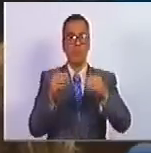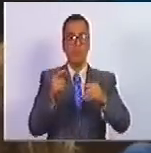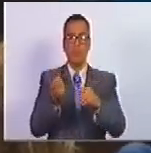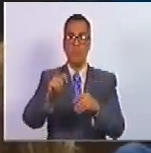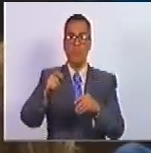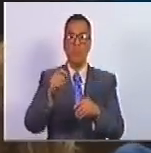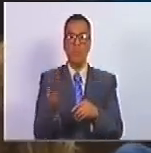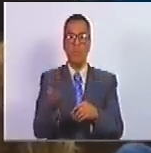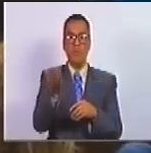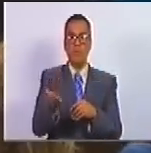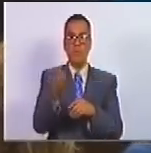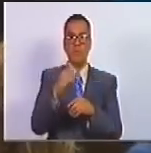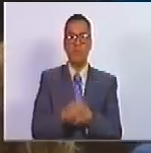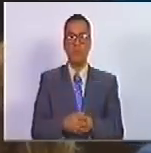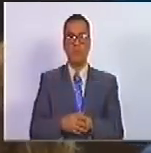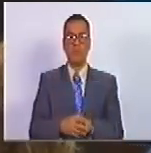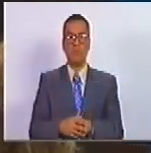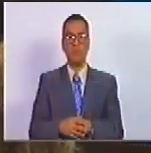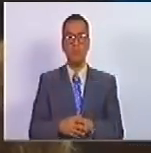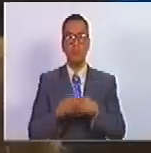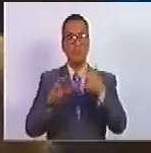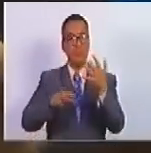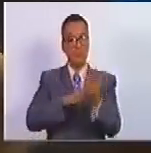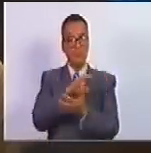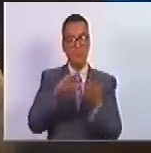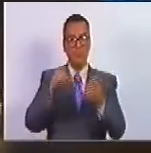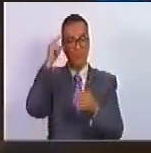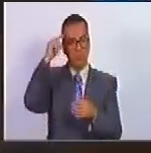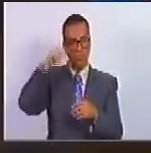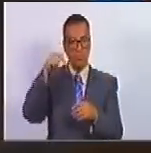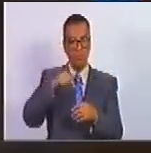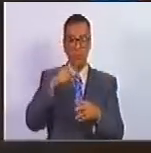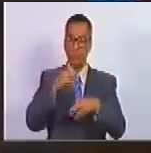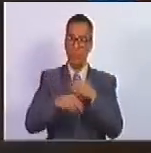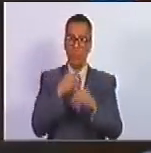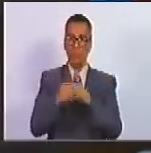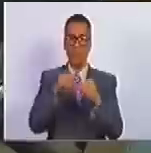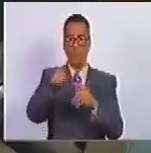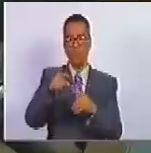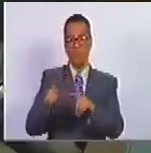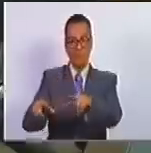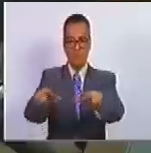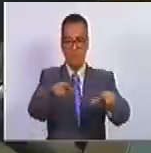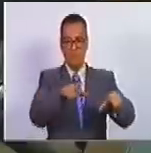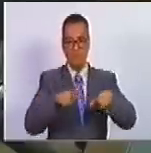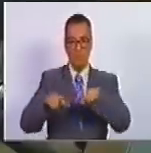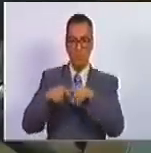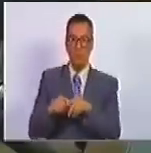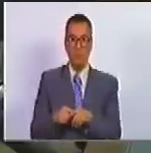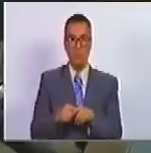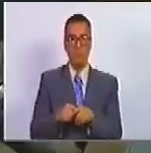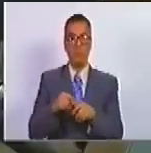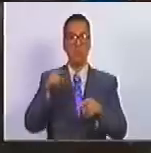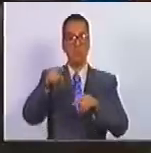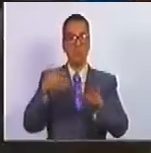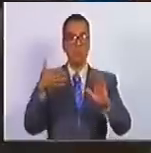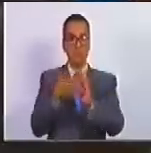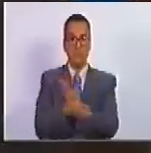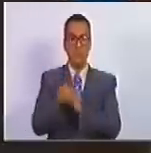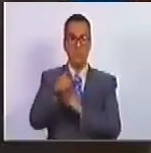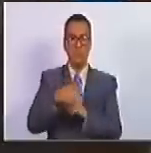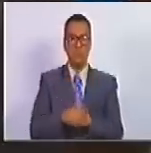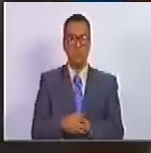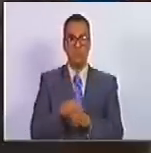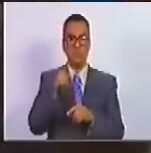más importantes problemas que hoy se están ventilando en ese escenario. ¿Qué significa